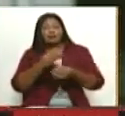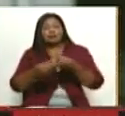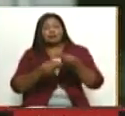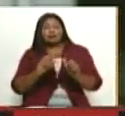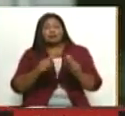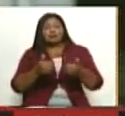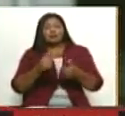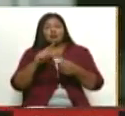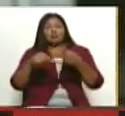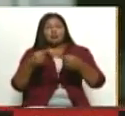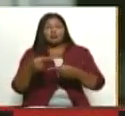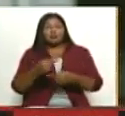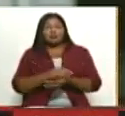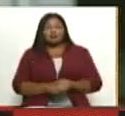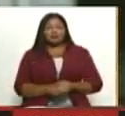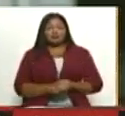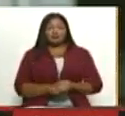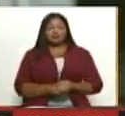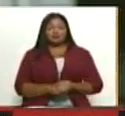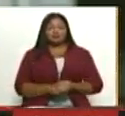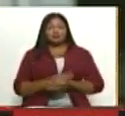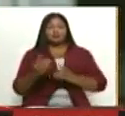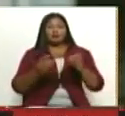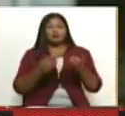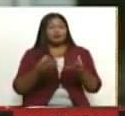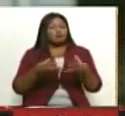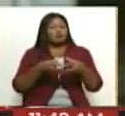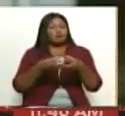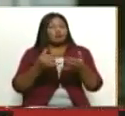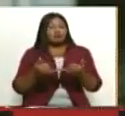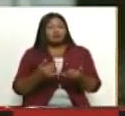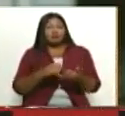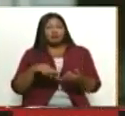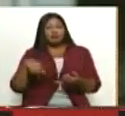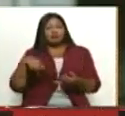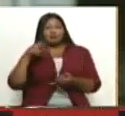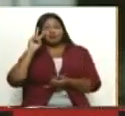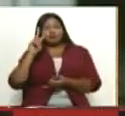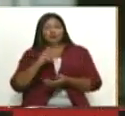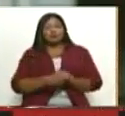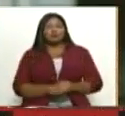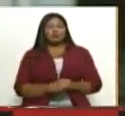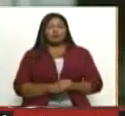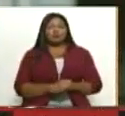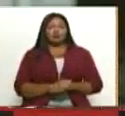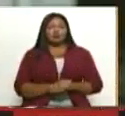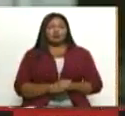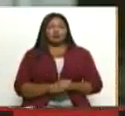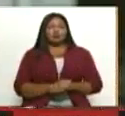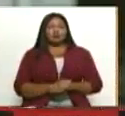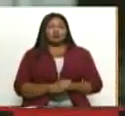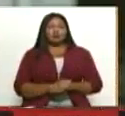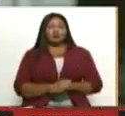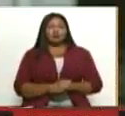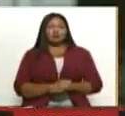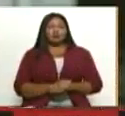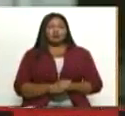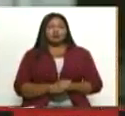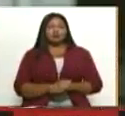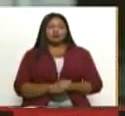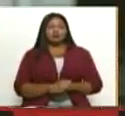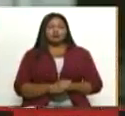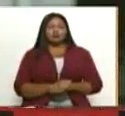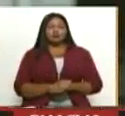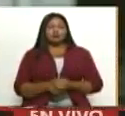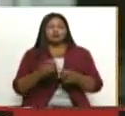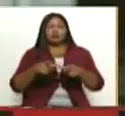inicio después a los diálogos entre las partes. También se dio, fue sede del